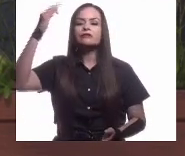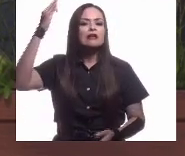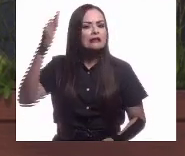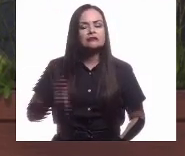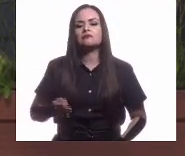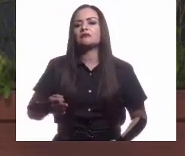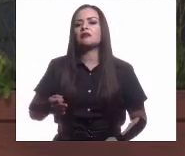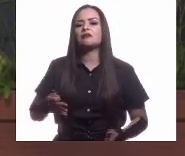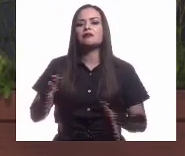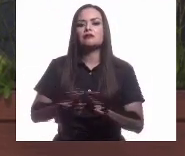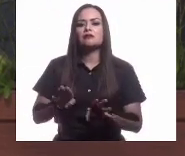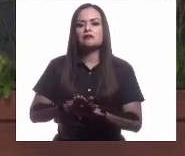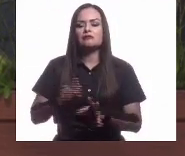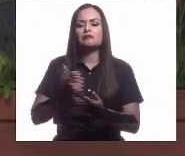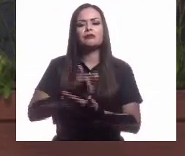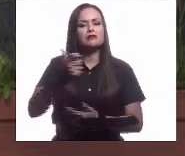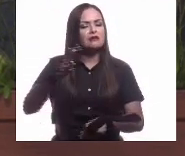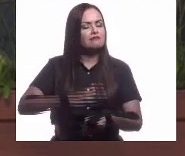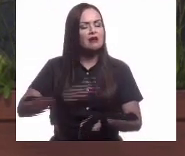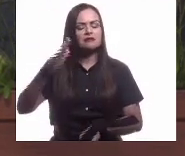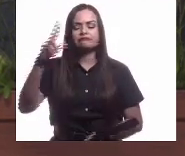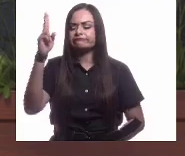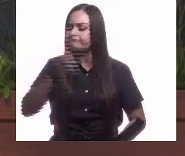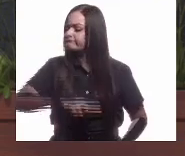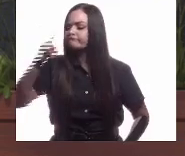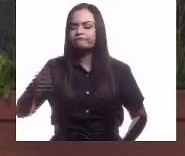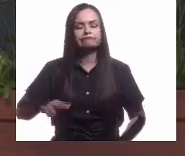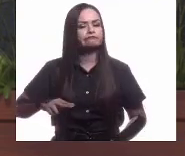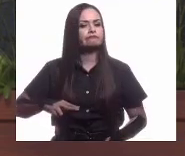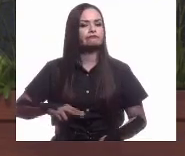los más para beneficio de los menos, nunca más.